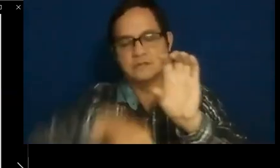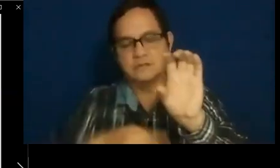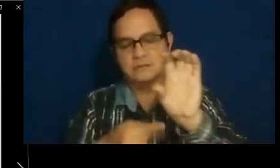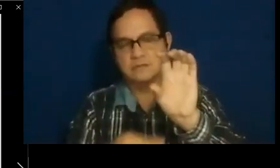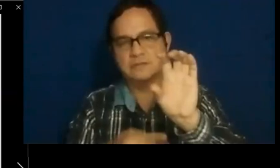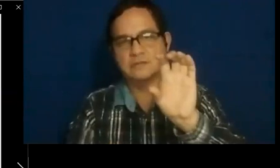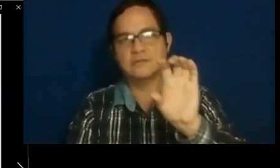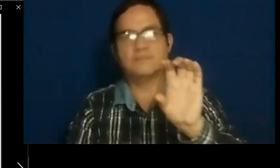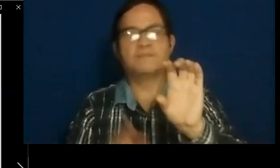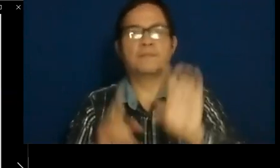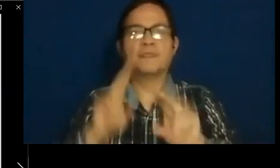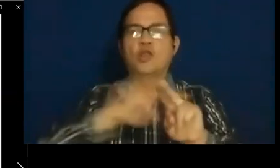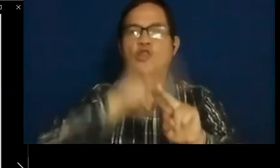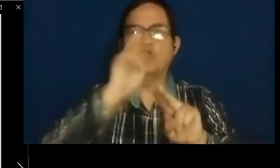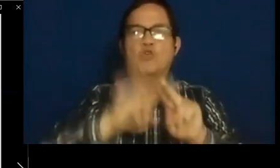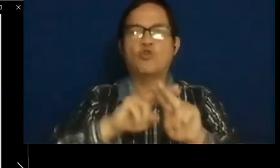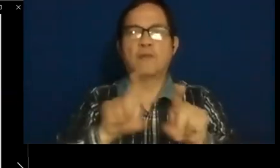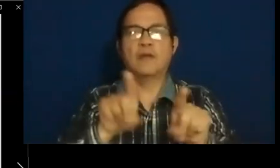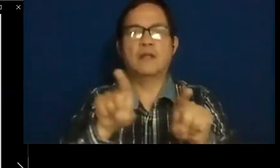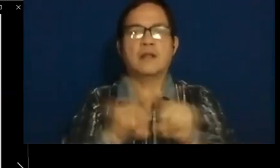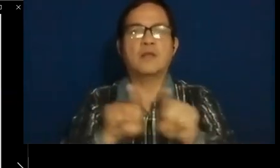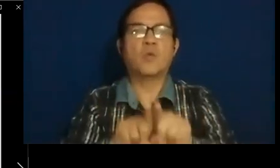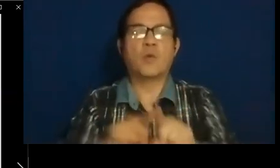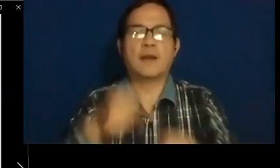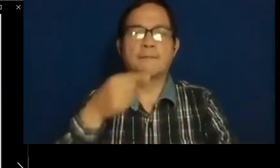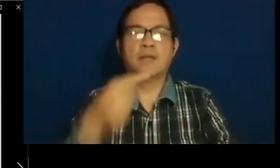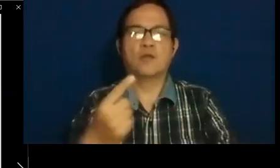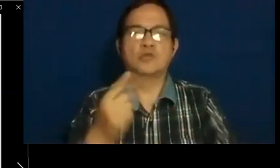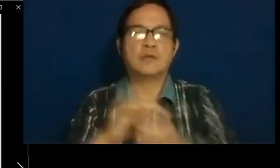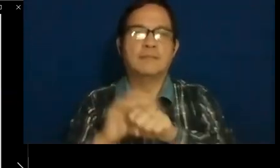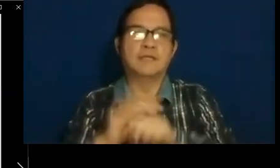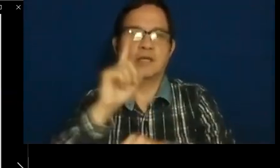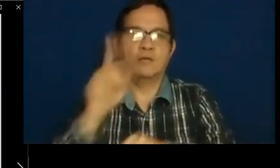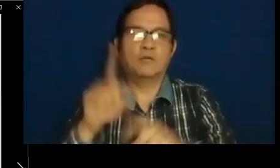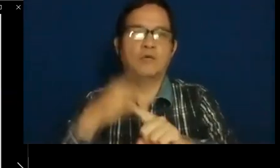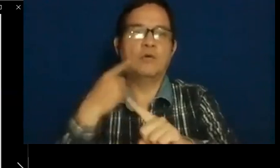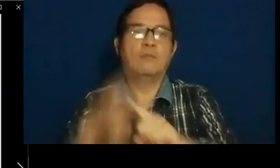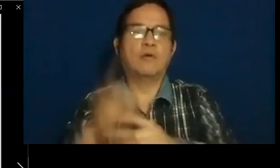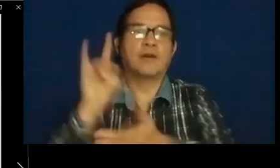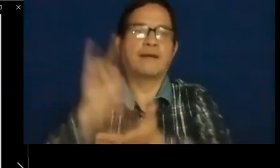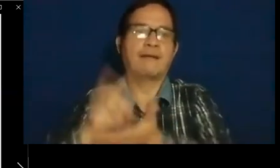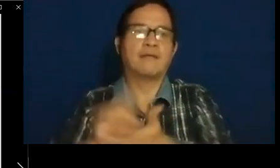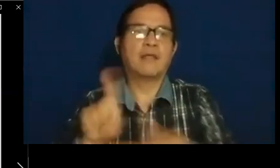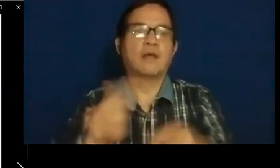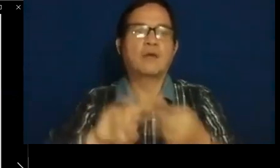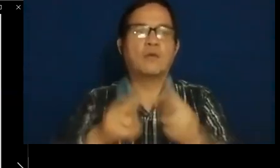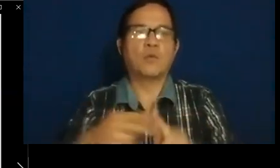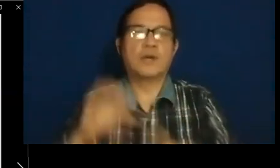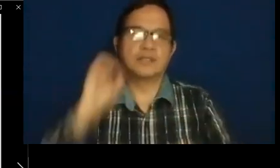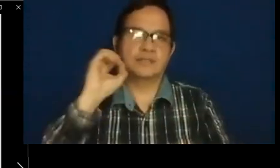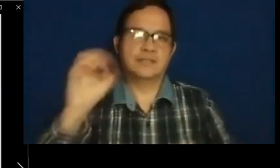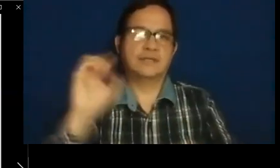quedar normal es igual a menos masa 1 por gravedad. Y la ecuación me dice que eso lo igualo a 0, entonces igualo a